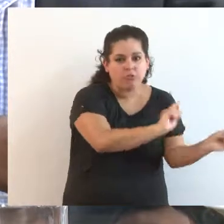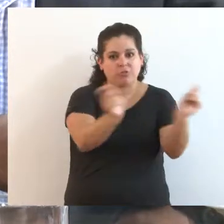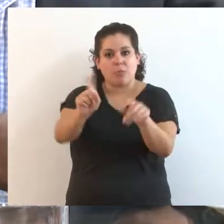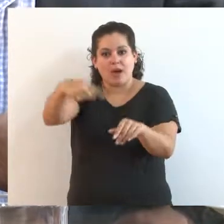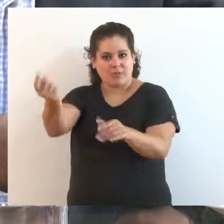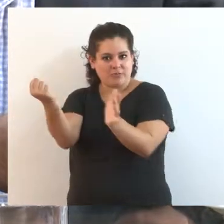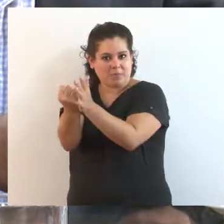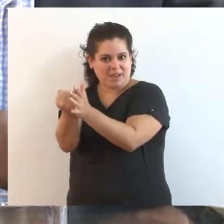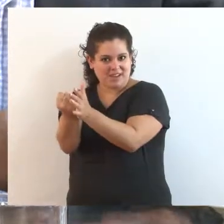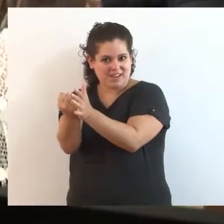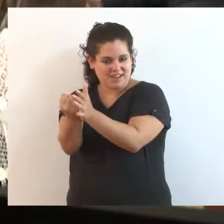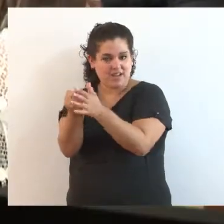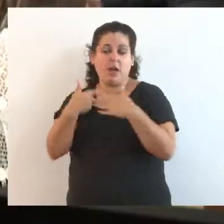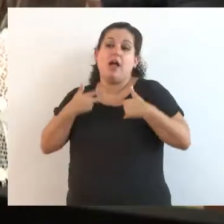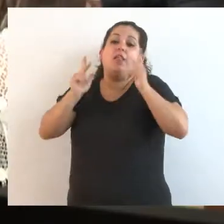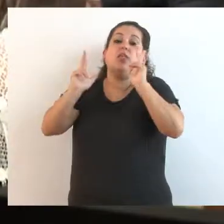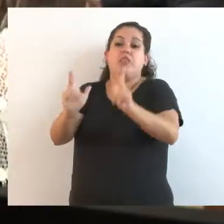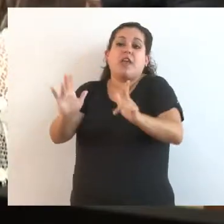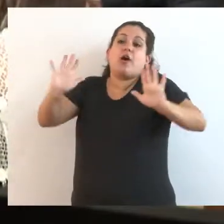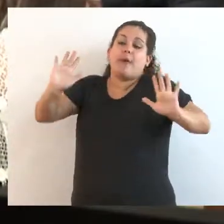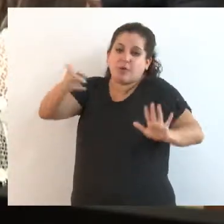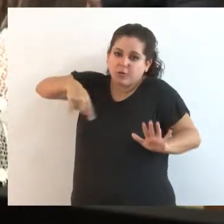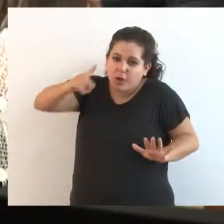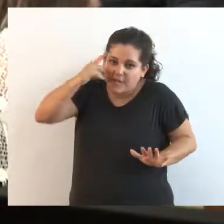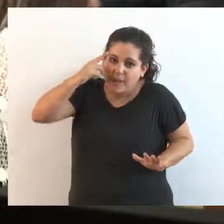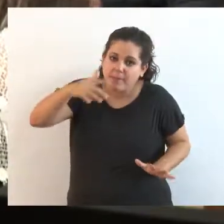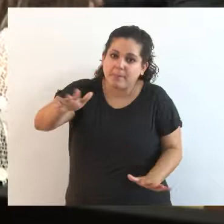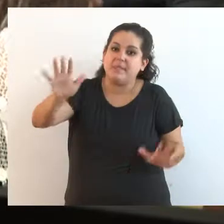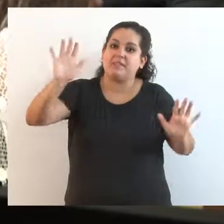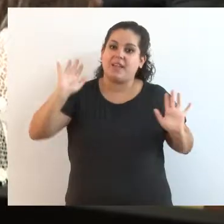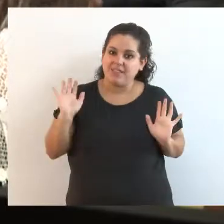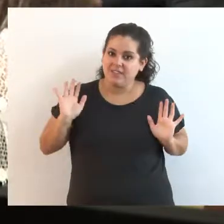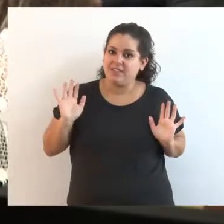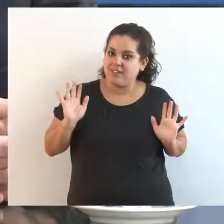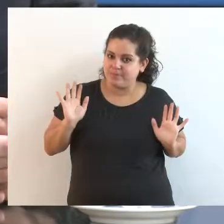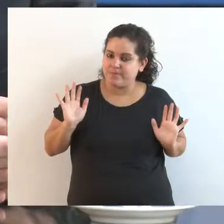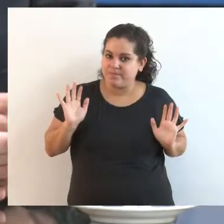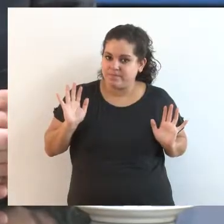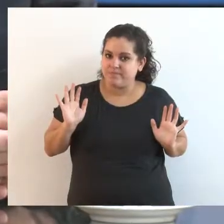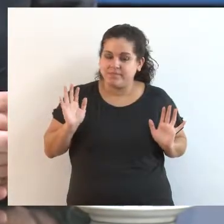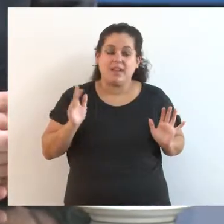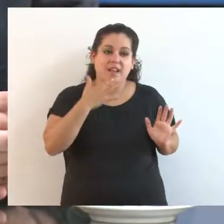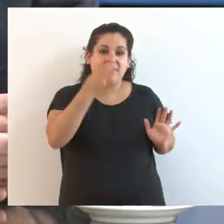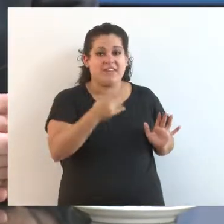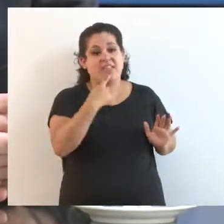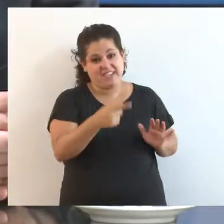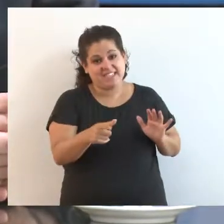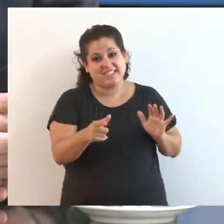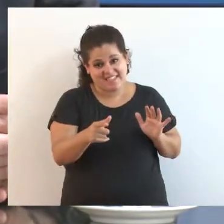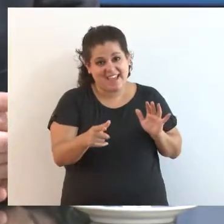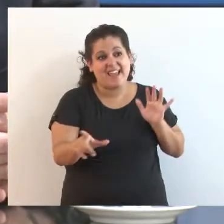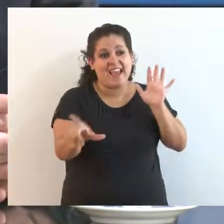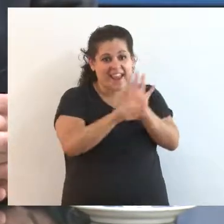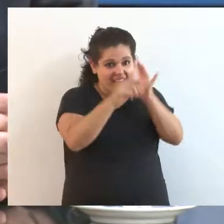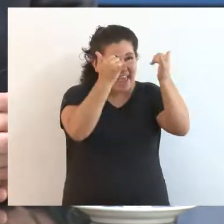mismas marcas buscan por otro lado y dejan de hacer esto. Digo, para que vaya pensando, quizás se puede perfeccionar el proyecto. Mejorarlo? Bien